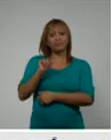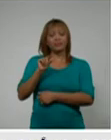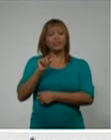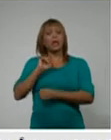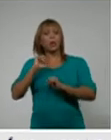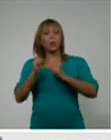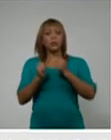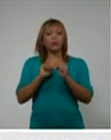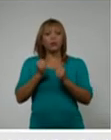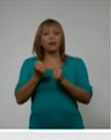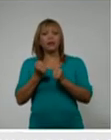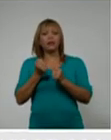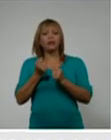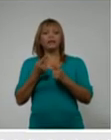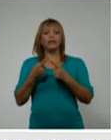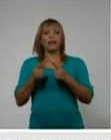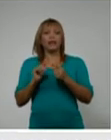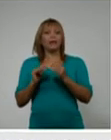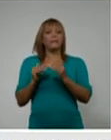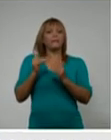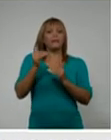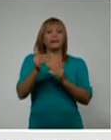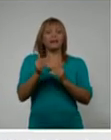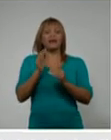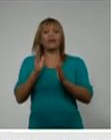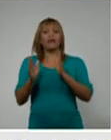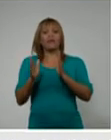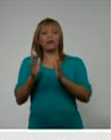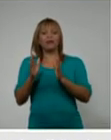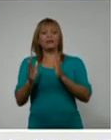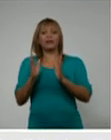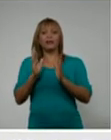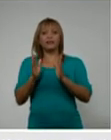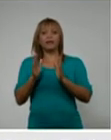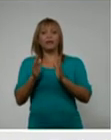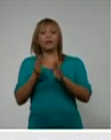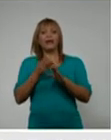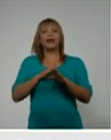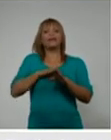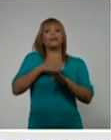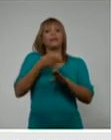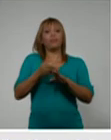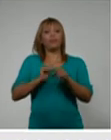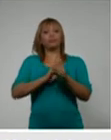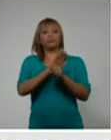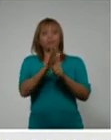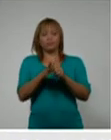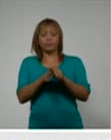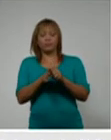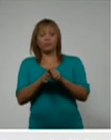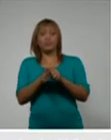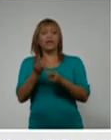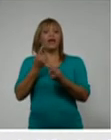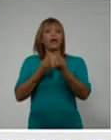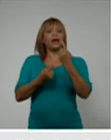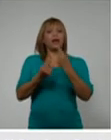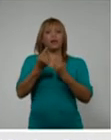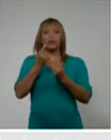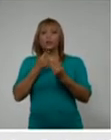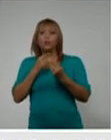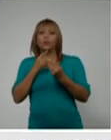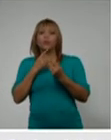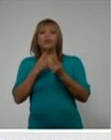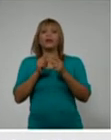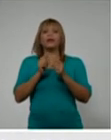control, que pasaron a una etapa de post-COVID con la liberación de un